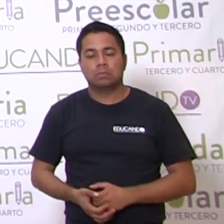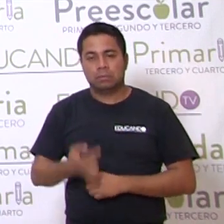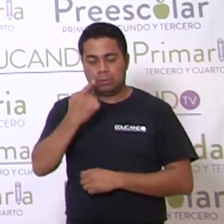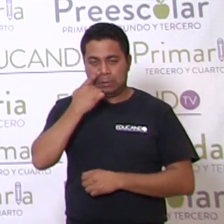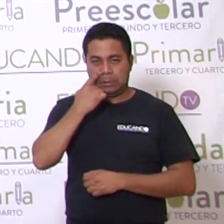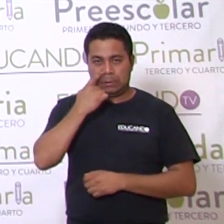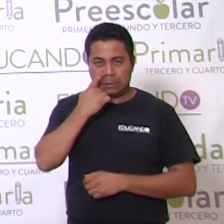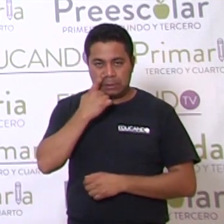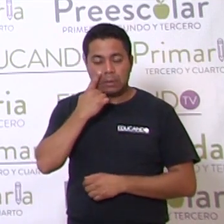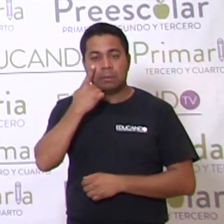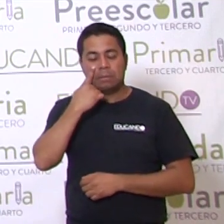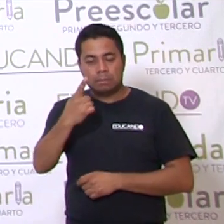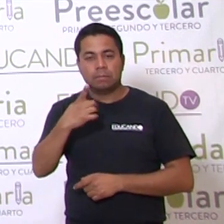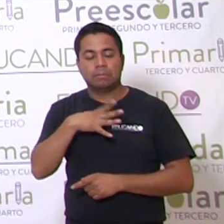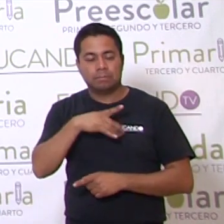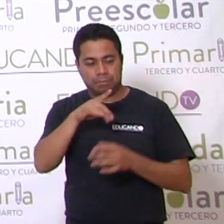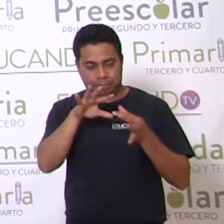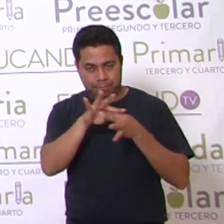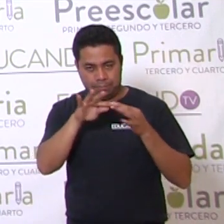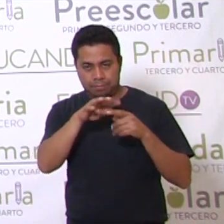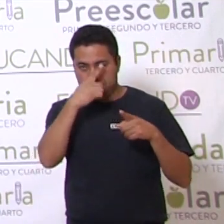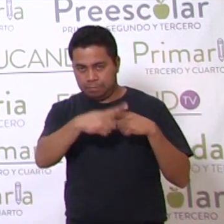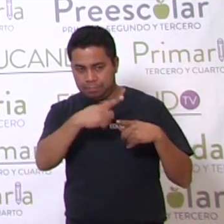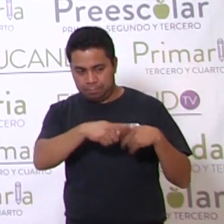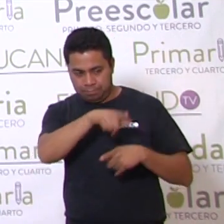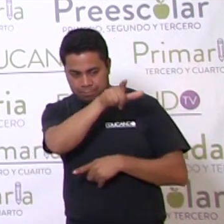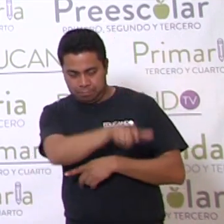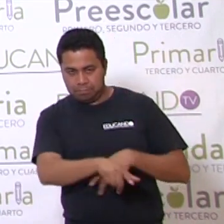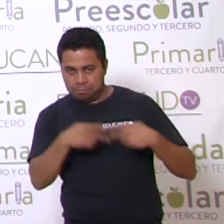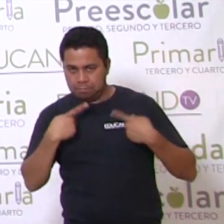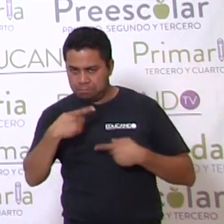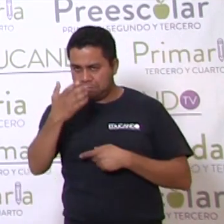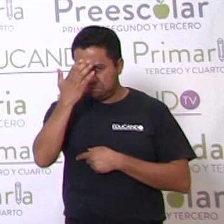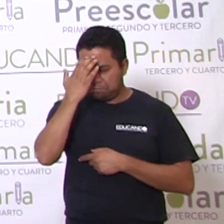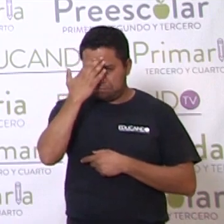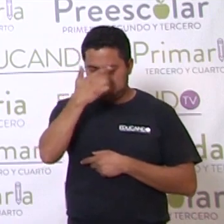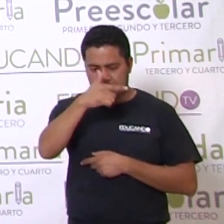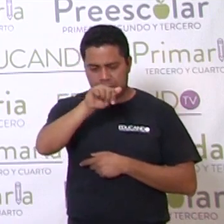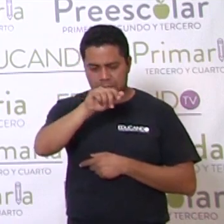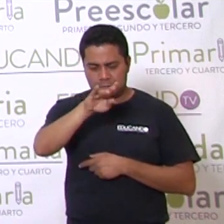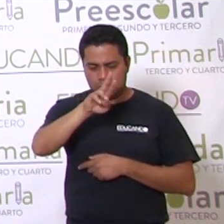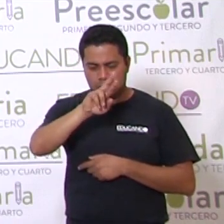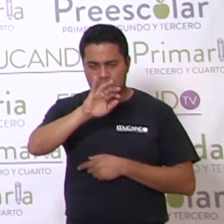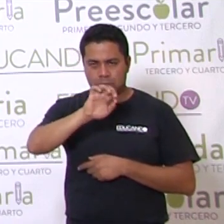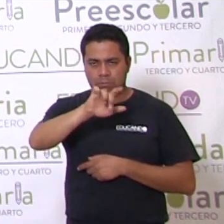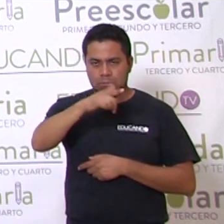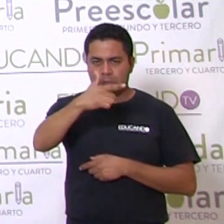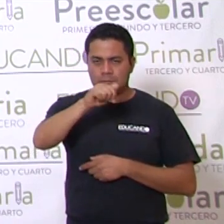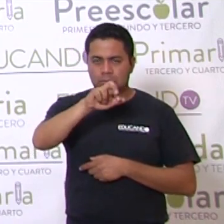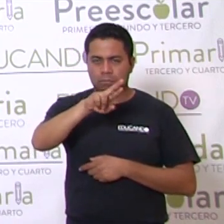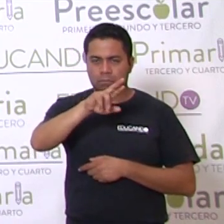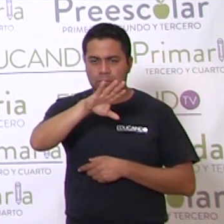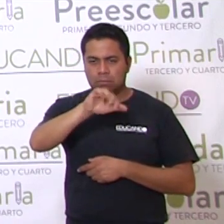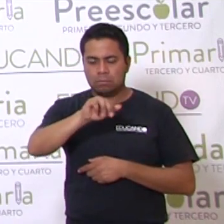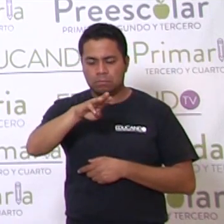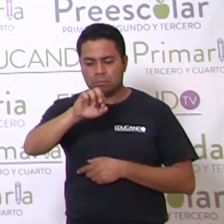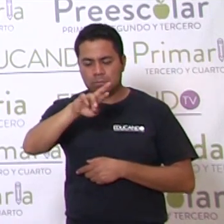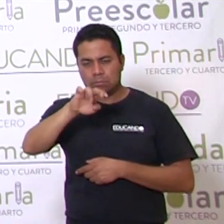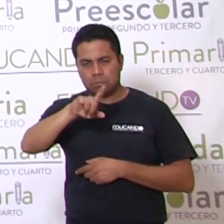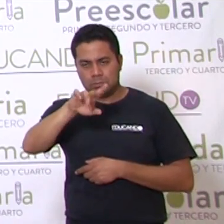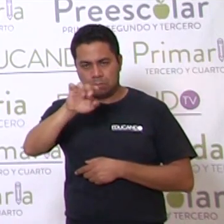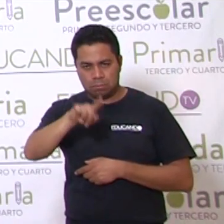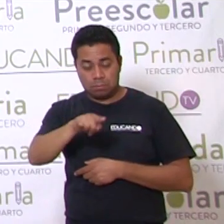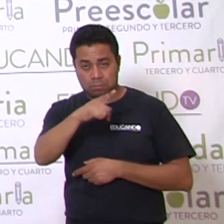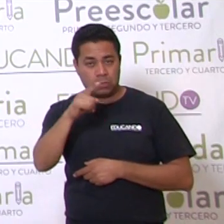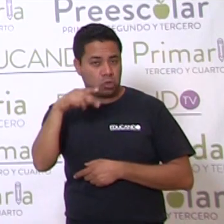Tenemos o estamos hablando de lo que es el sujeto. ¿Tú conoces a Gabriel García Márquez? ¿Has escuchado